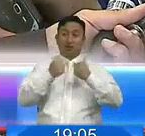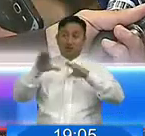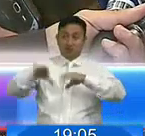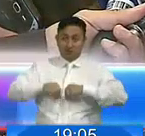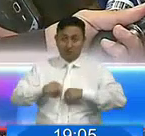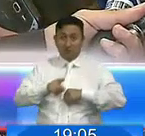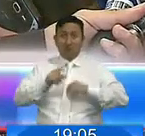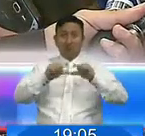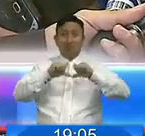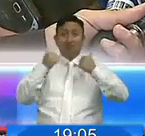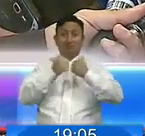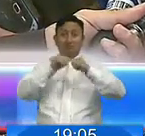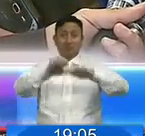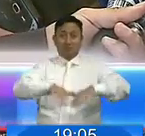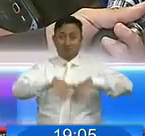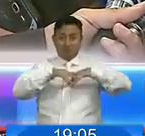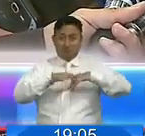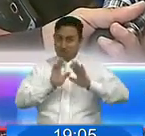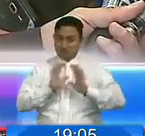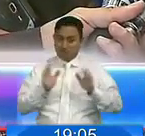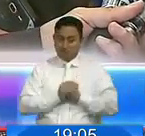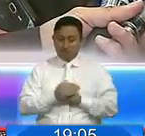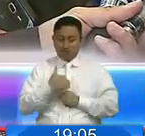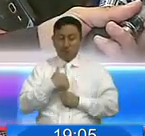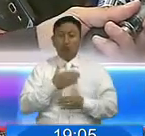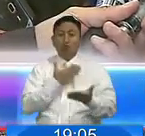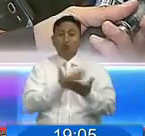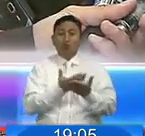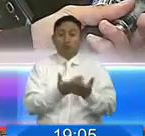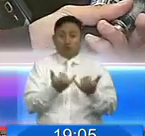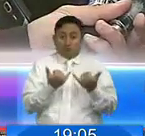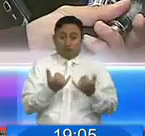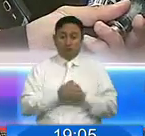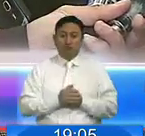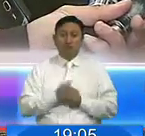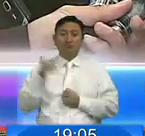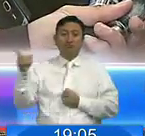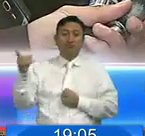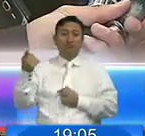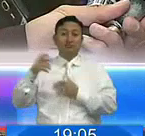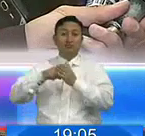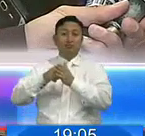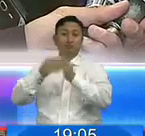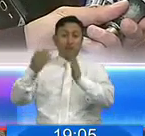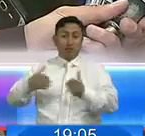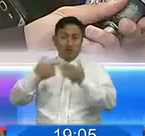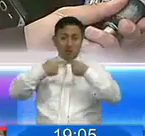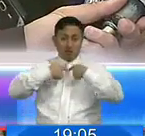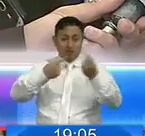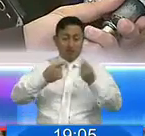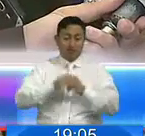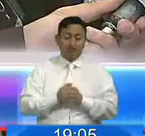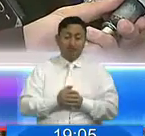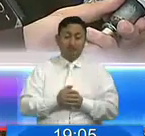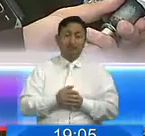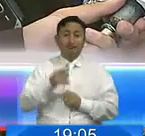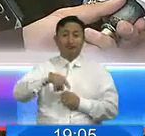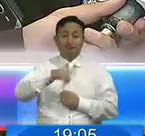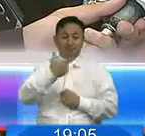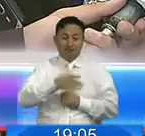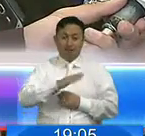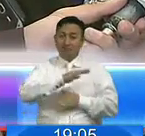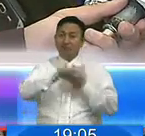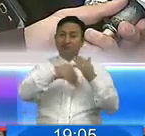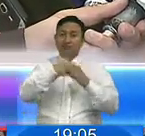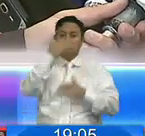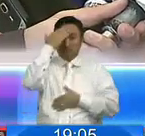por el Pleno de la Asamblea. Por eso lo que nosotros proponemos del día de hoy es que esto que lo anuncia el Contralor el día de ayer y que esté en conocimiento de la